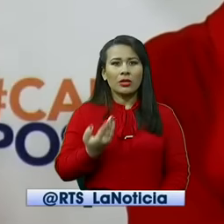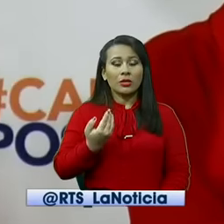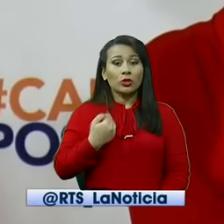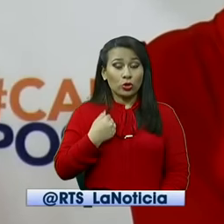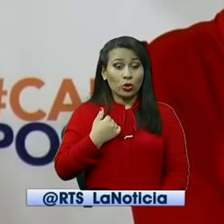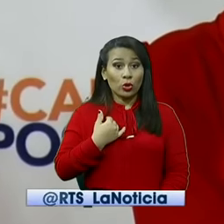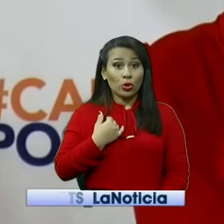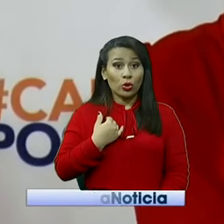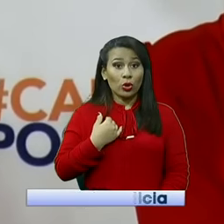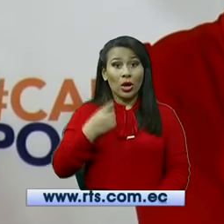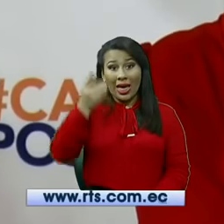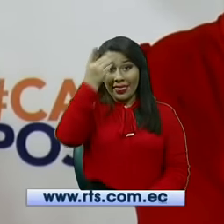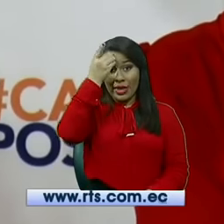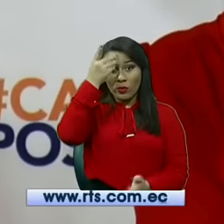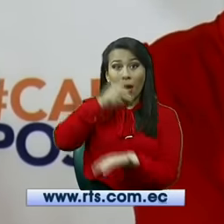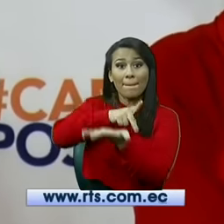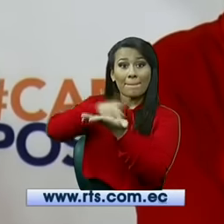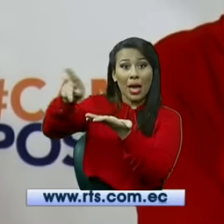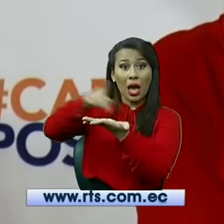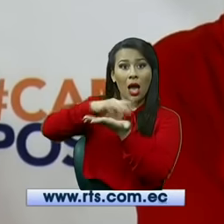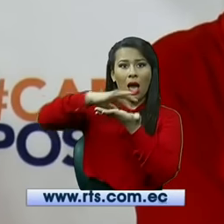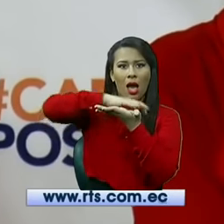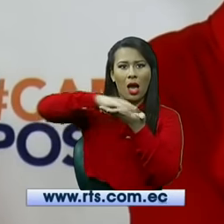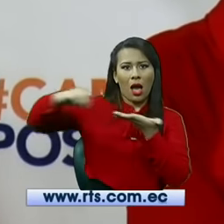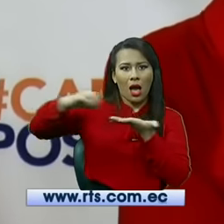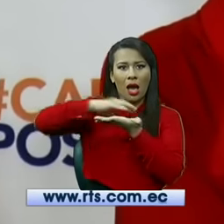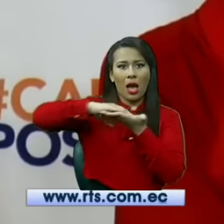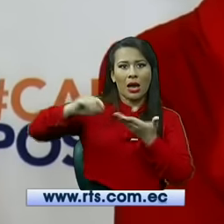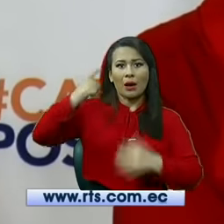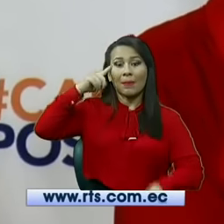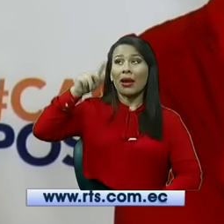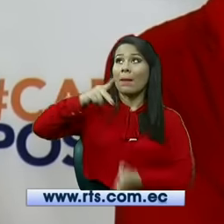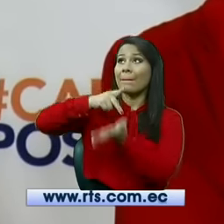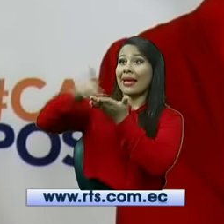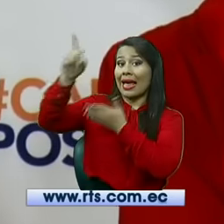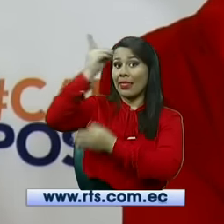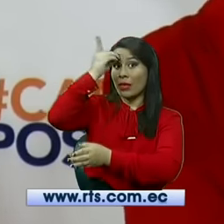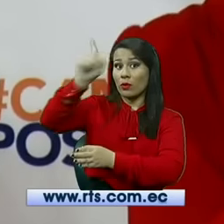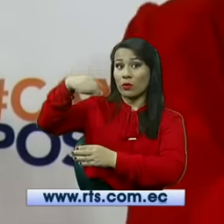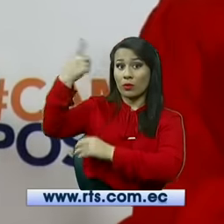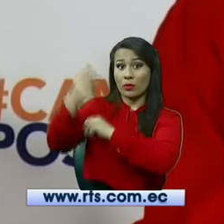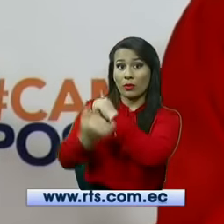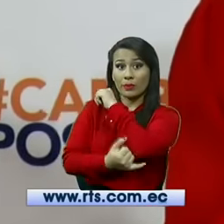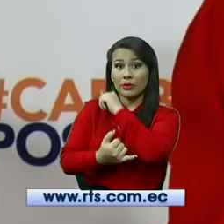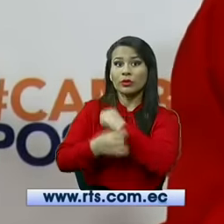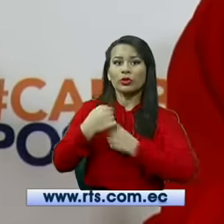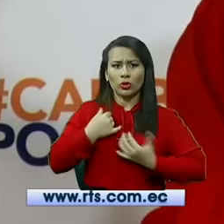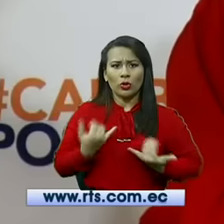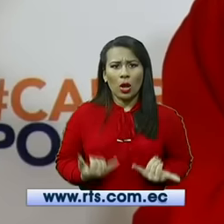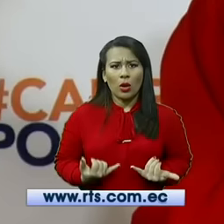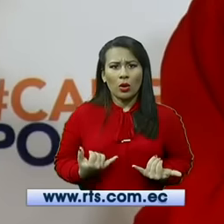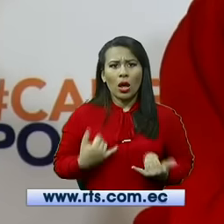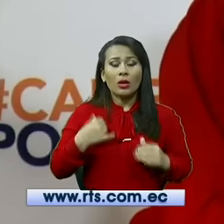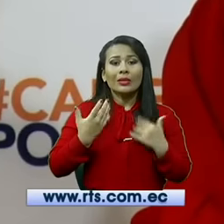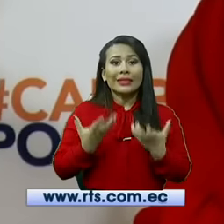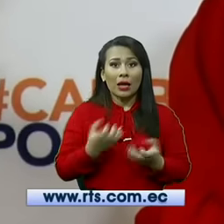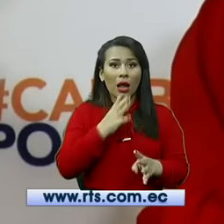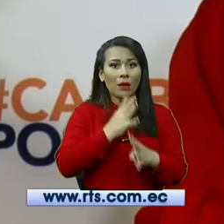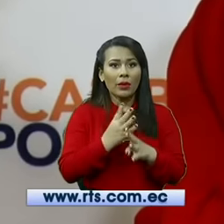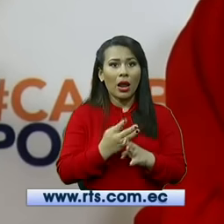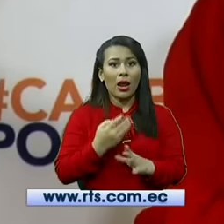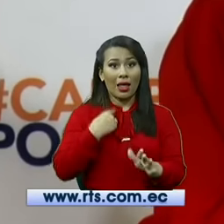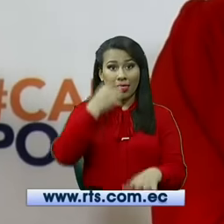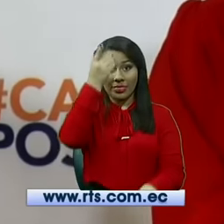bajaré el monto que se destina actualmente al servicio de la deuda renegociando la misma en este momento se dedica más a la